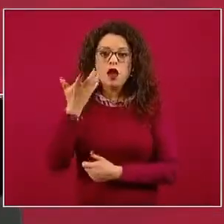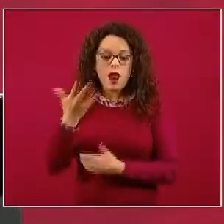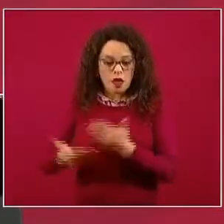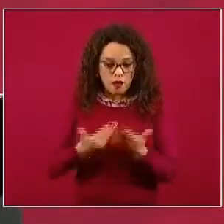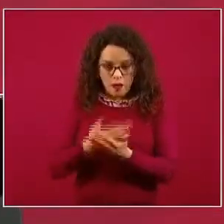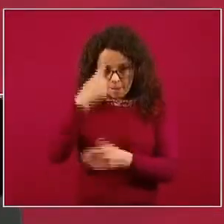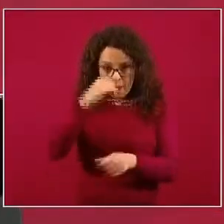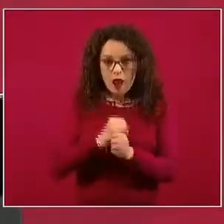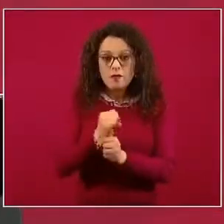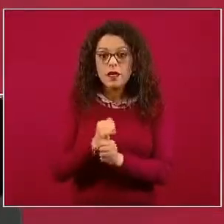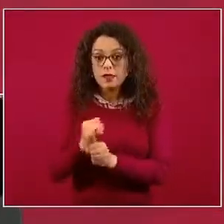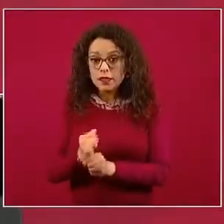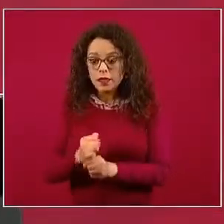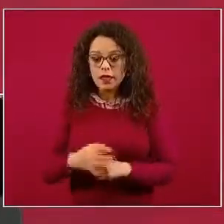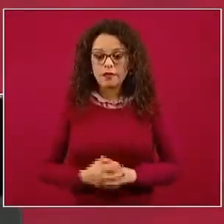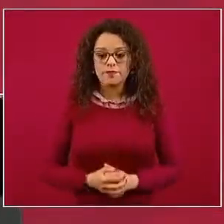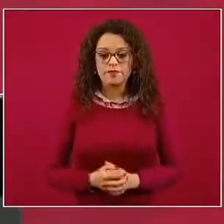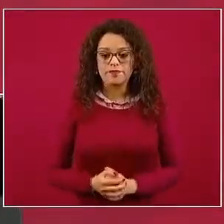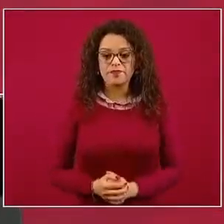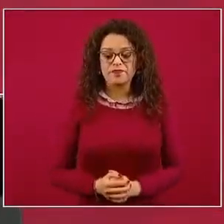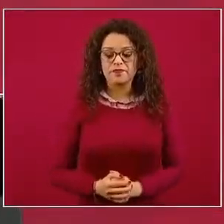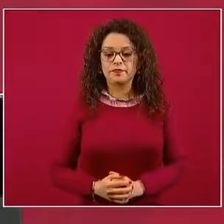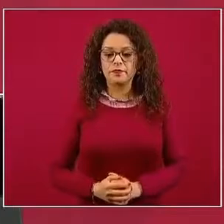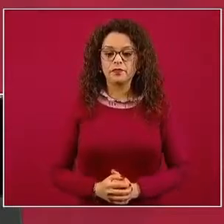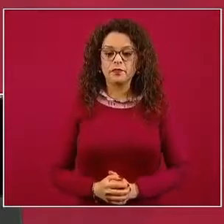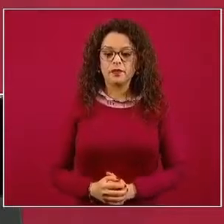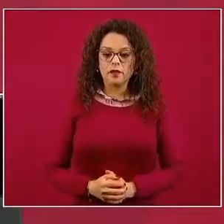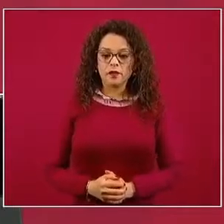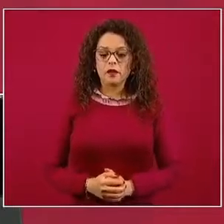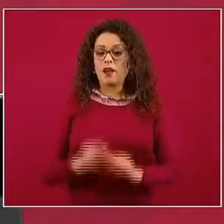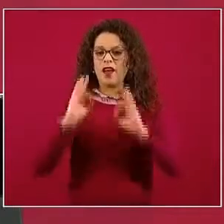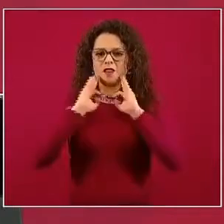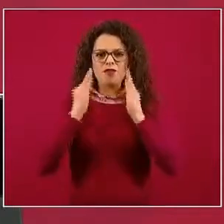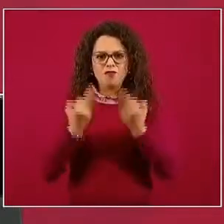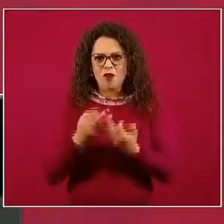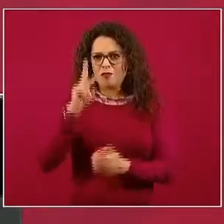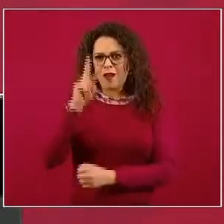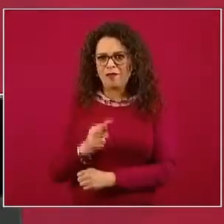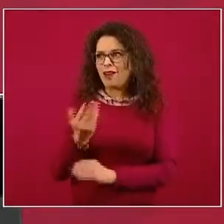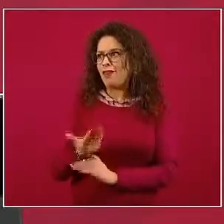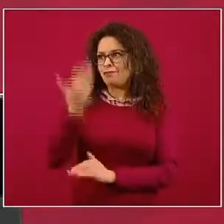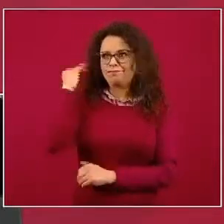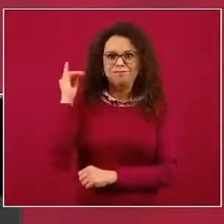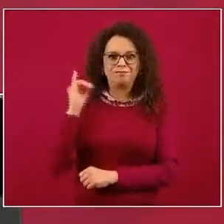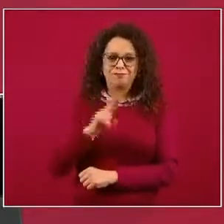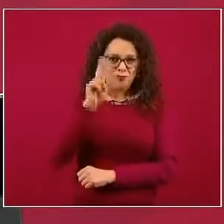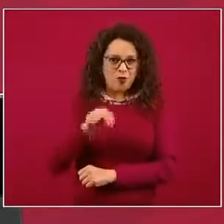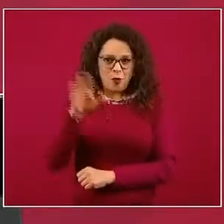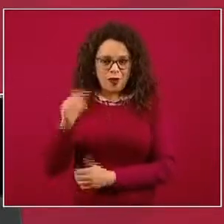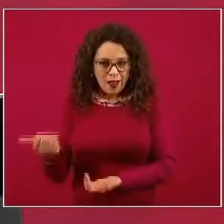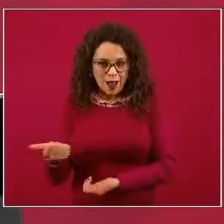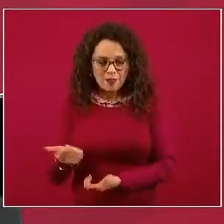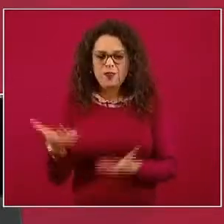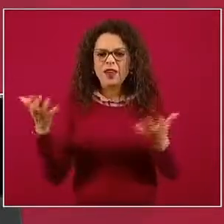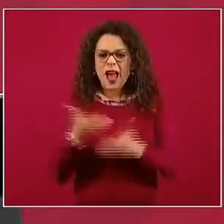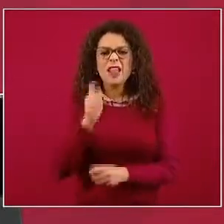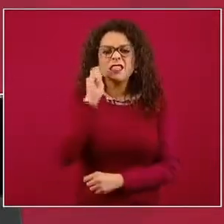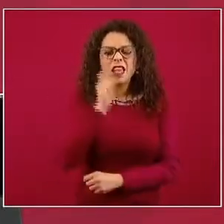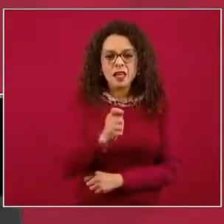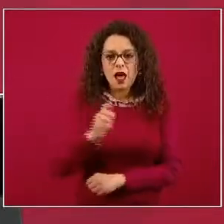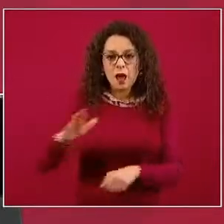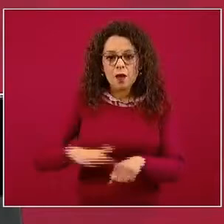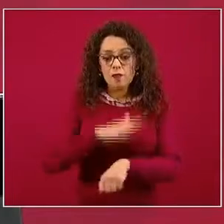En una manera inusualmente expedita, logramos organizar una